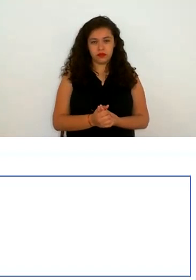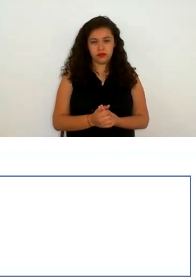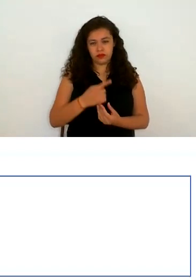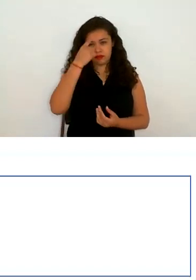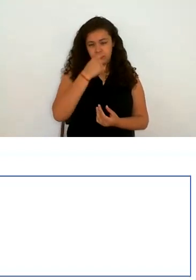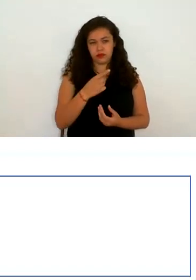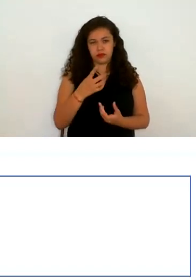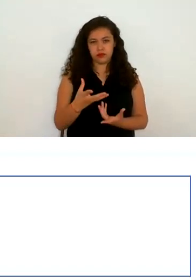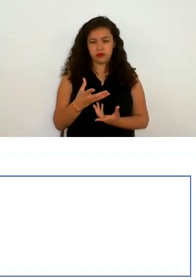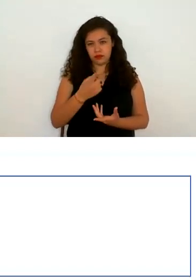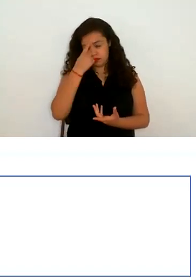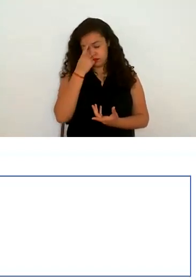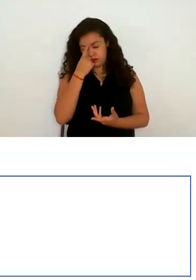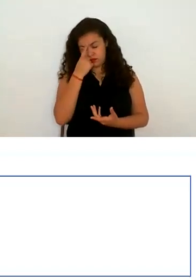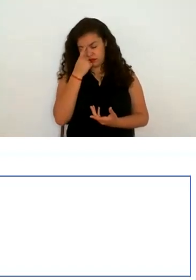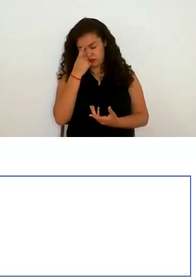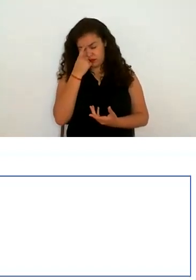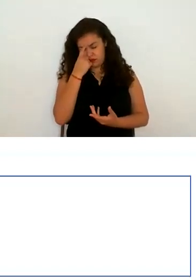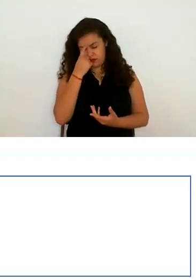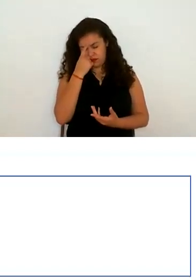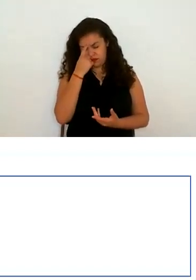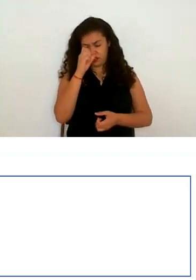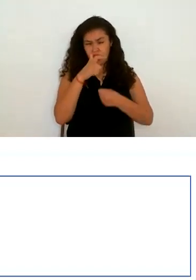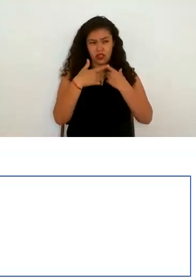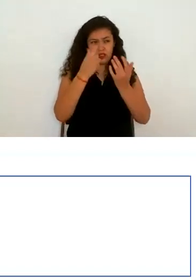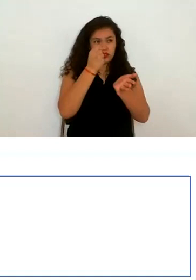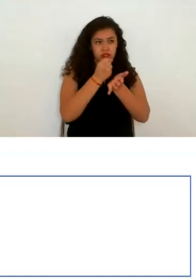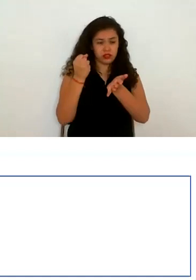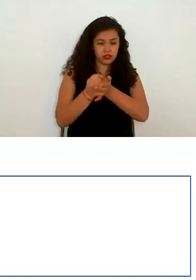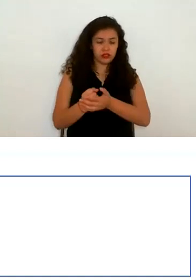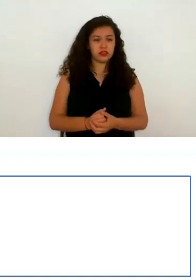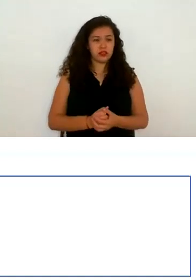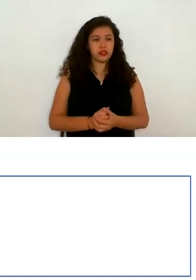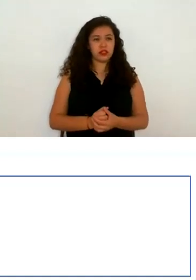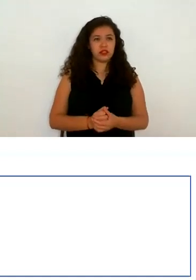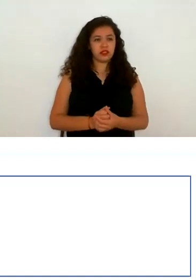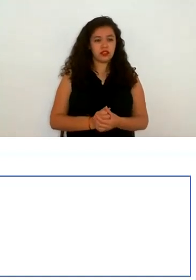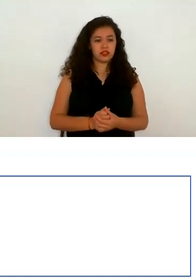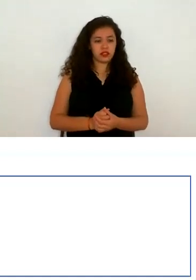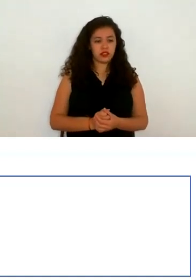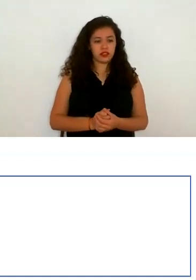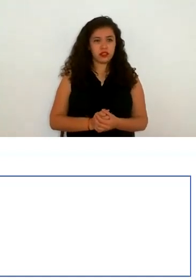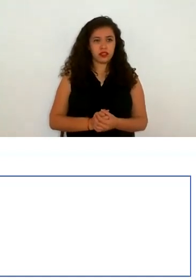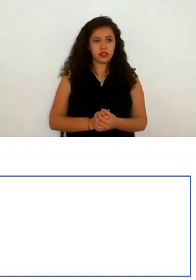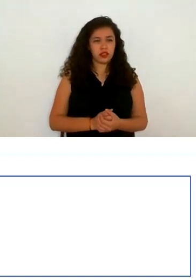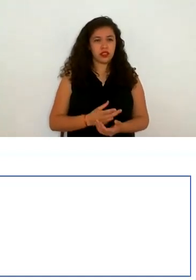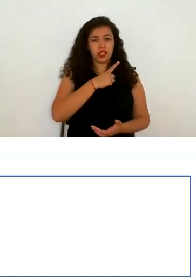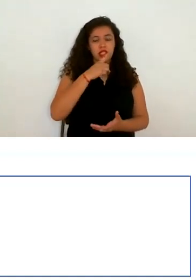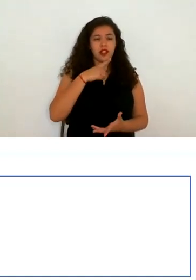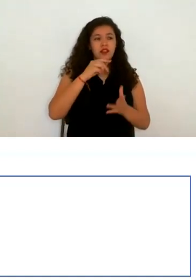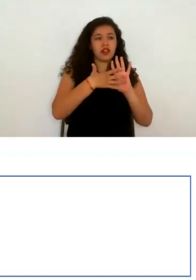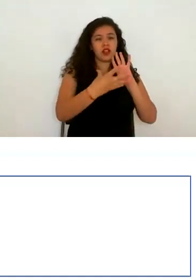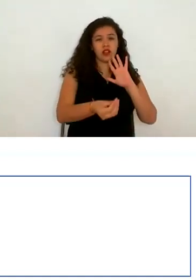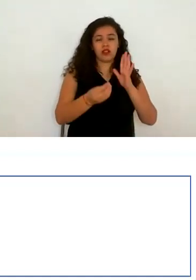información que tenga sellos o firma. En su lugar, se deberá agregar una copia simple de